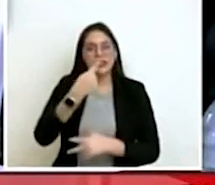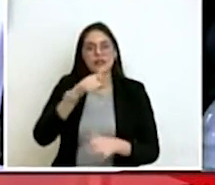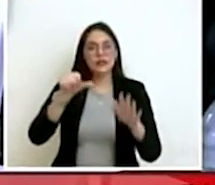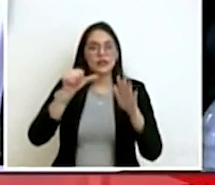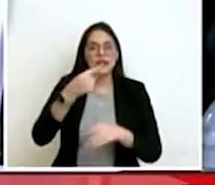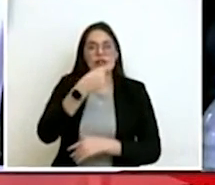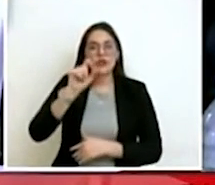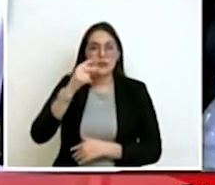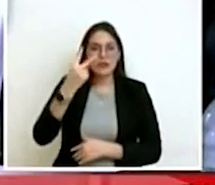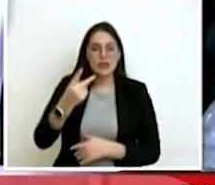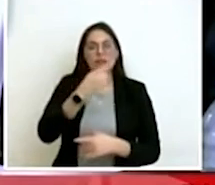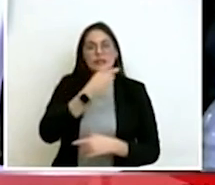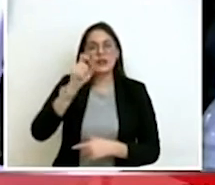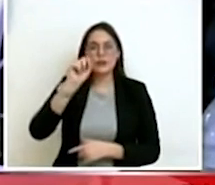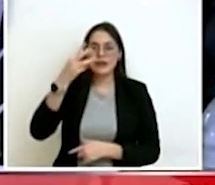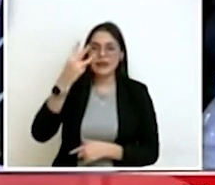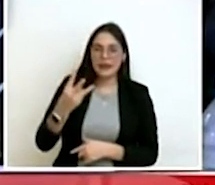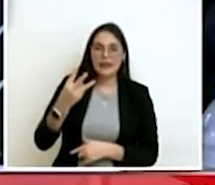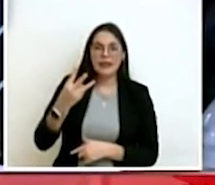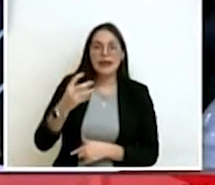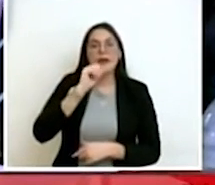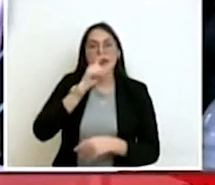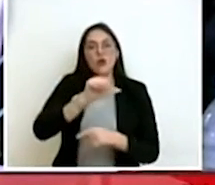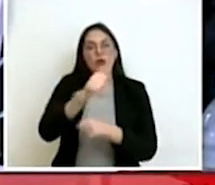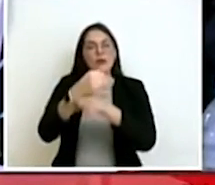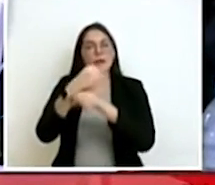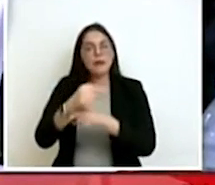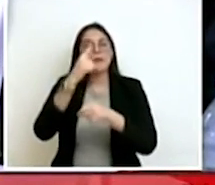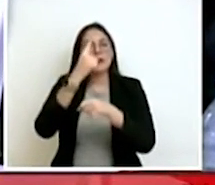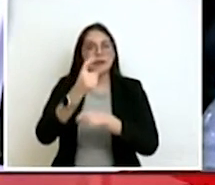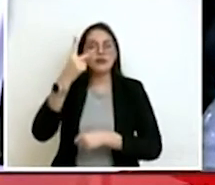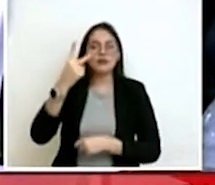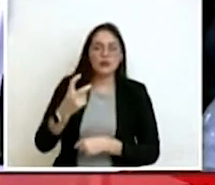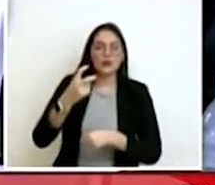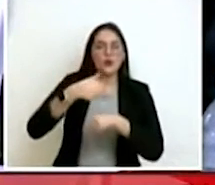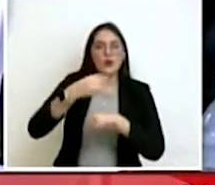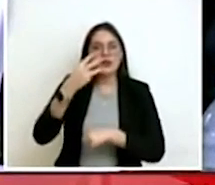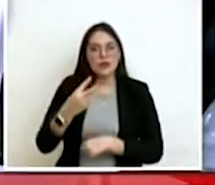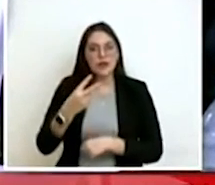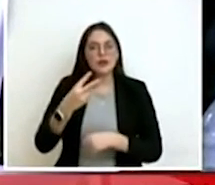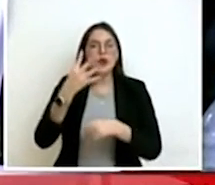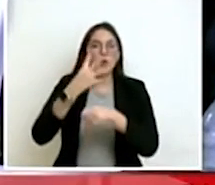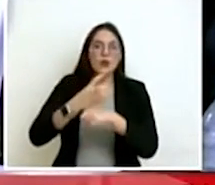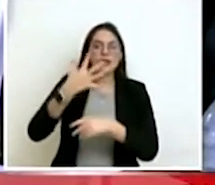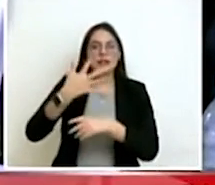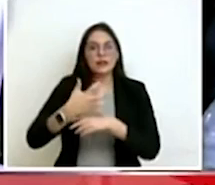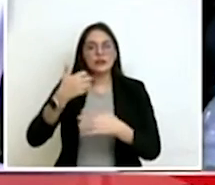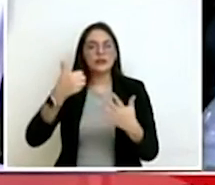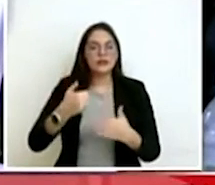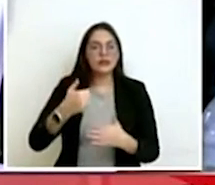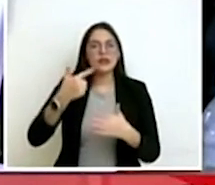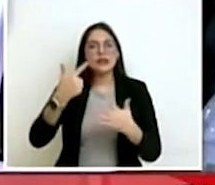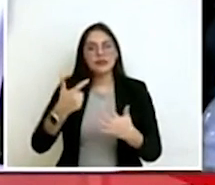116, 122 y 123 y los transitorios primero, segundo, tercero, cuarto, quinto,